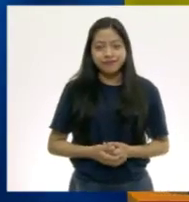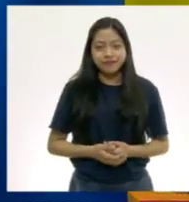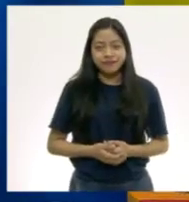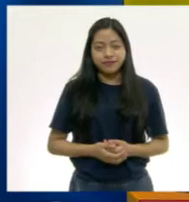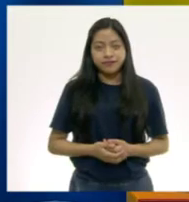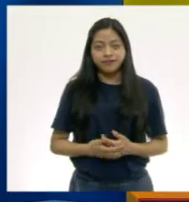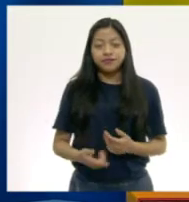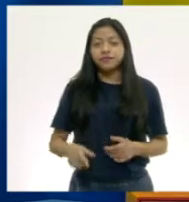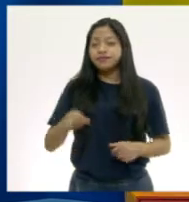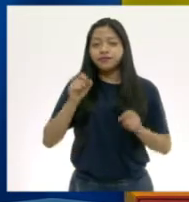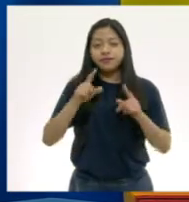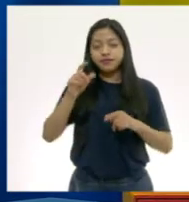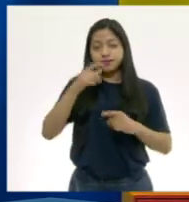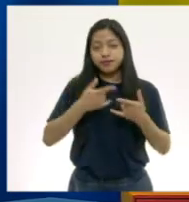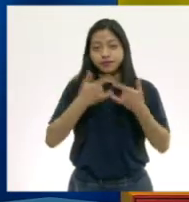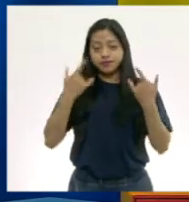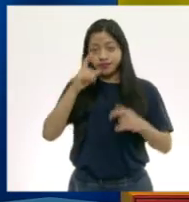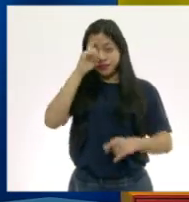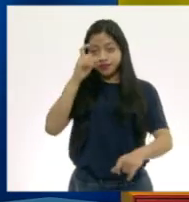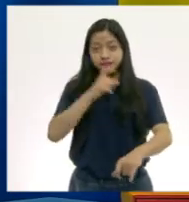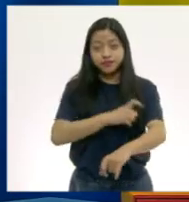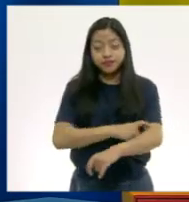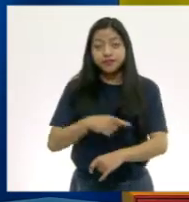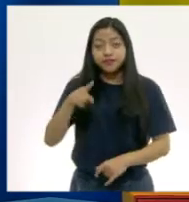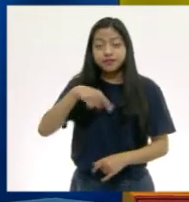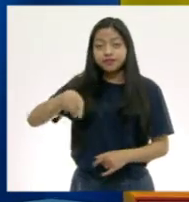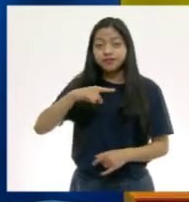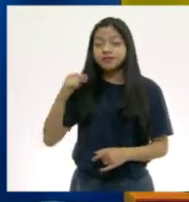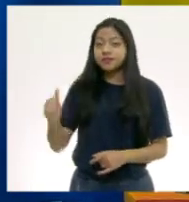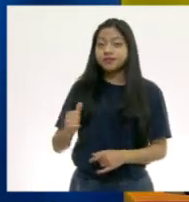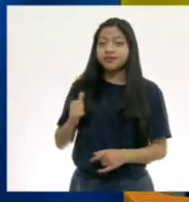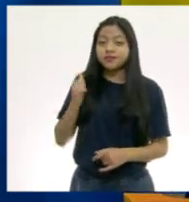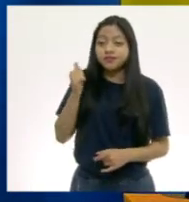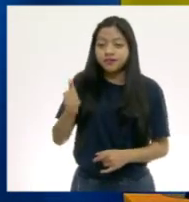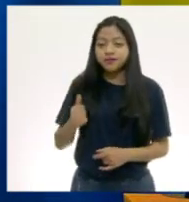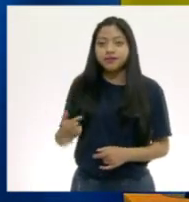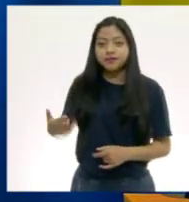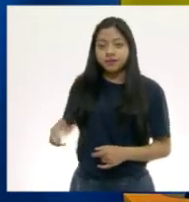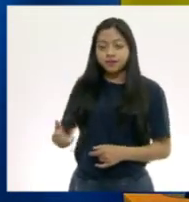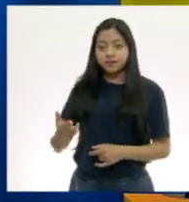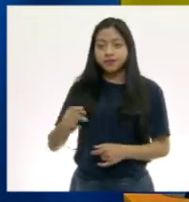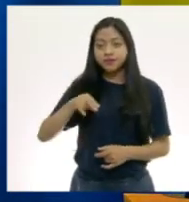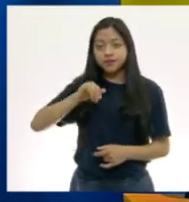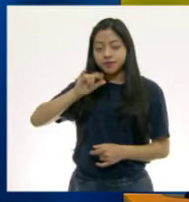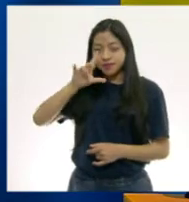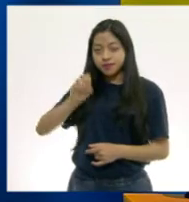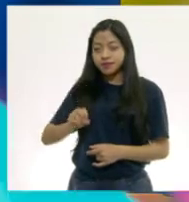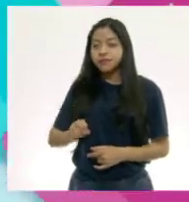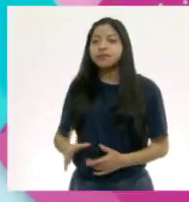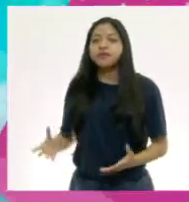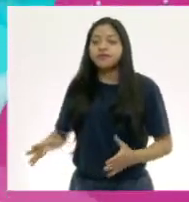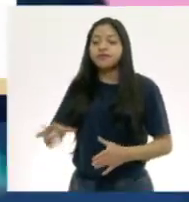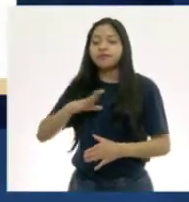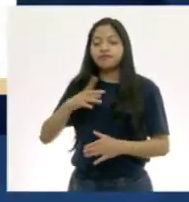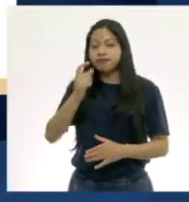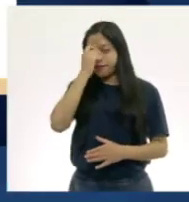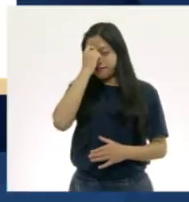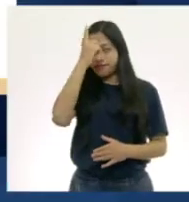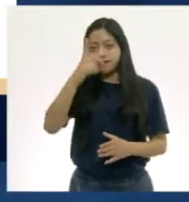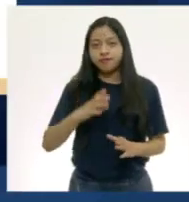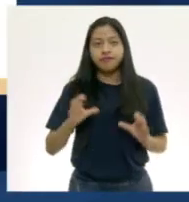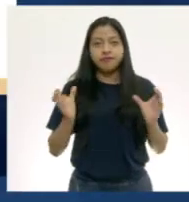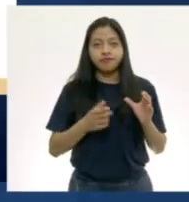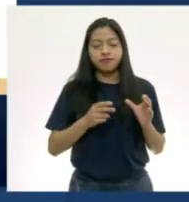los egipcios, ellos aprendieron muy pronto a aprovechar las crecidas del Nilo inventando un sistema de represas. para contener